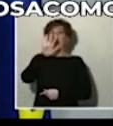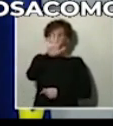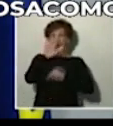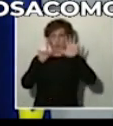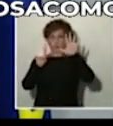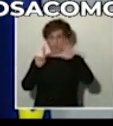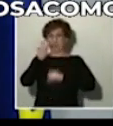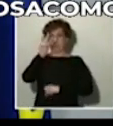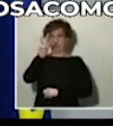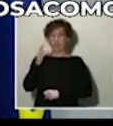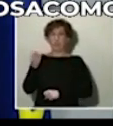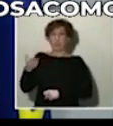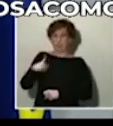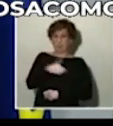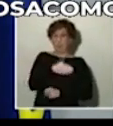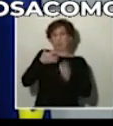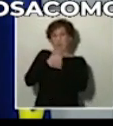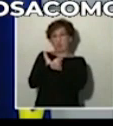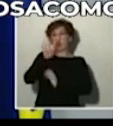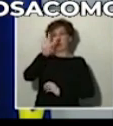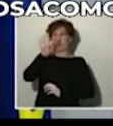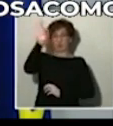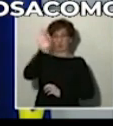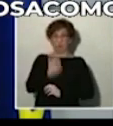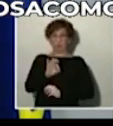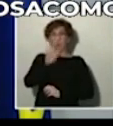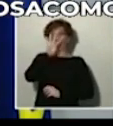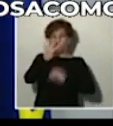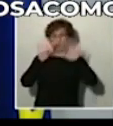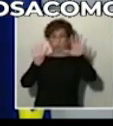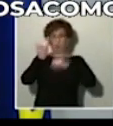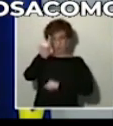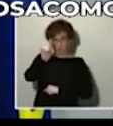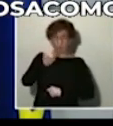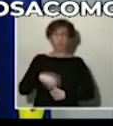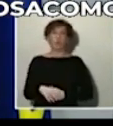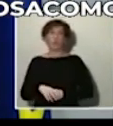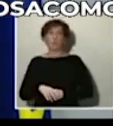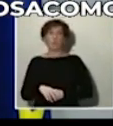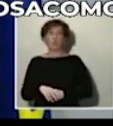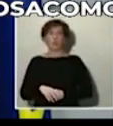un 4%, 491, y se han curado